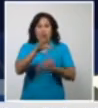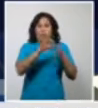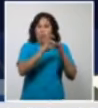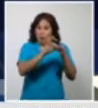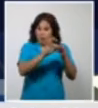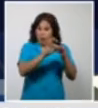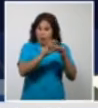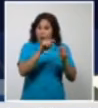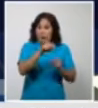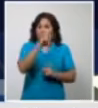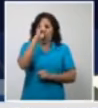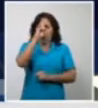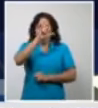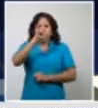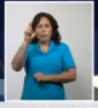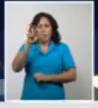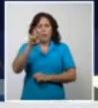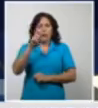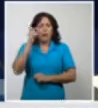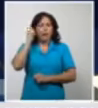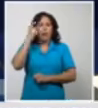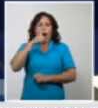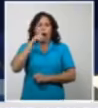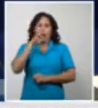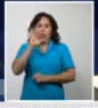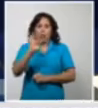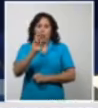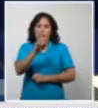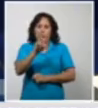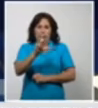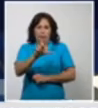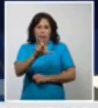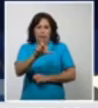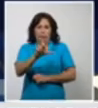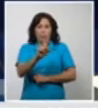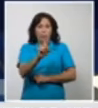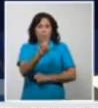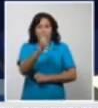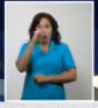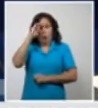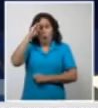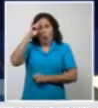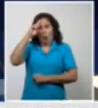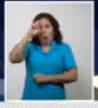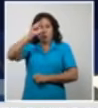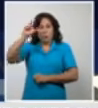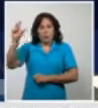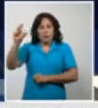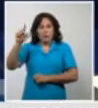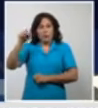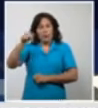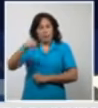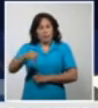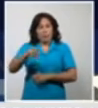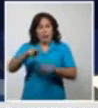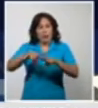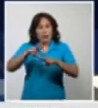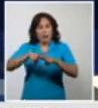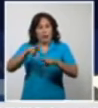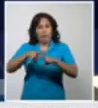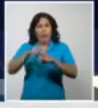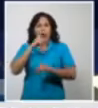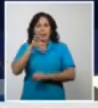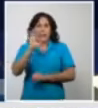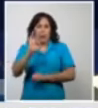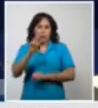en el Hospital Manuel Fajardo de Villa Clara, 1 en el Hospital Salvador Allende de La Habana,